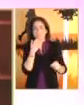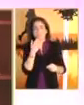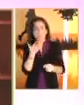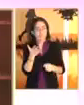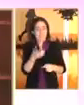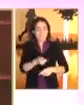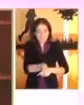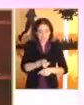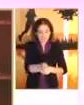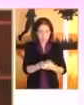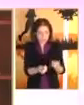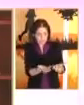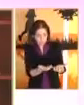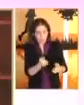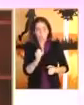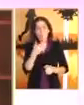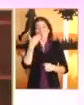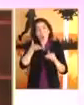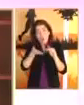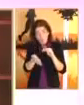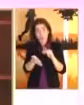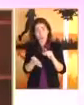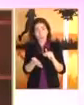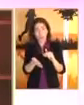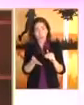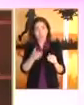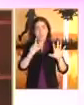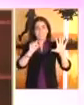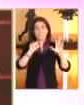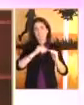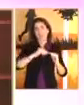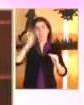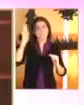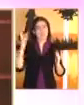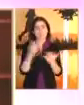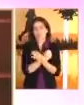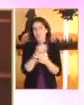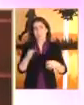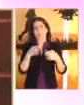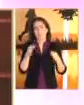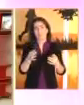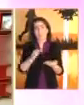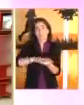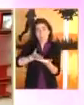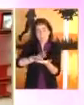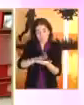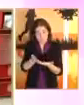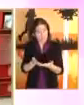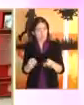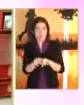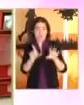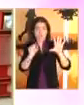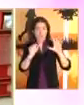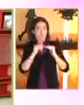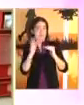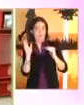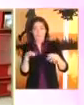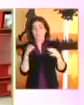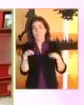sartén, el horno, etcétera, todo va a superar los 60 grados. La plancha. La gente se ha retraído un poco más a la hora de consumir